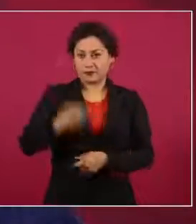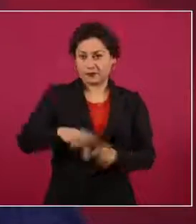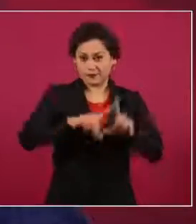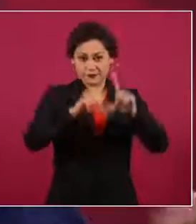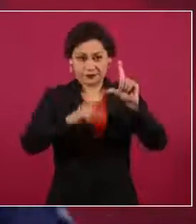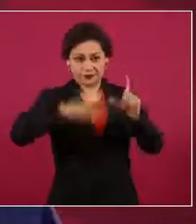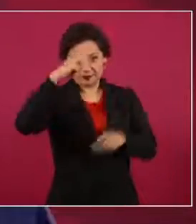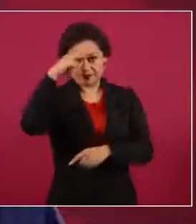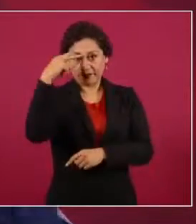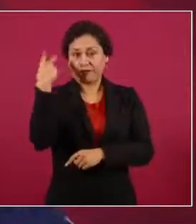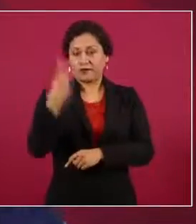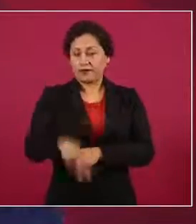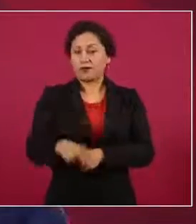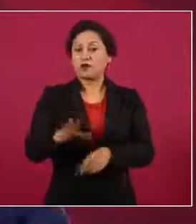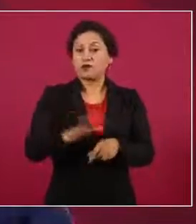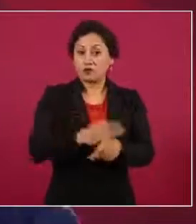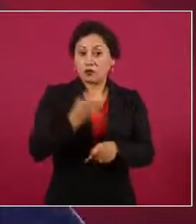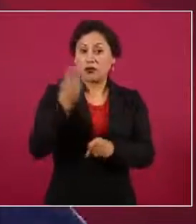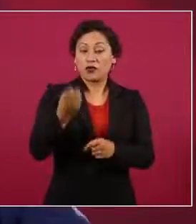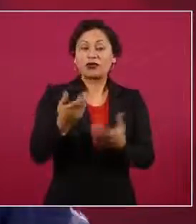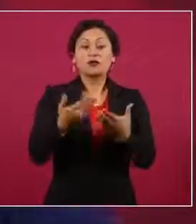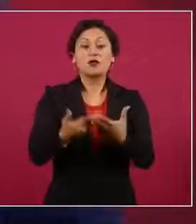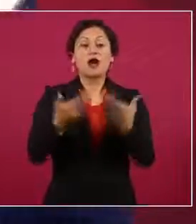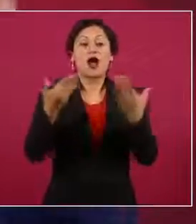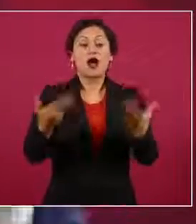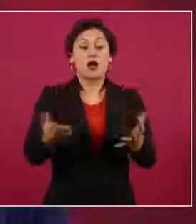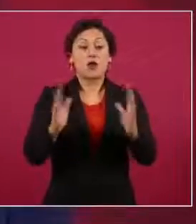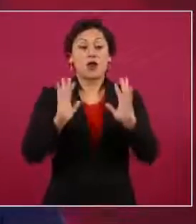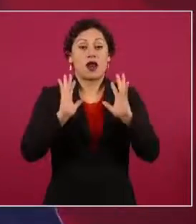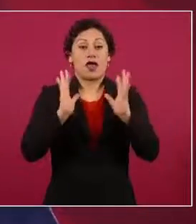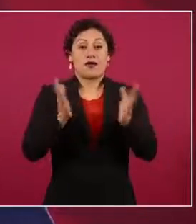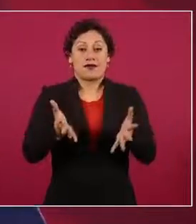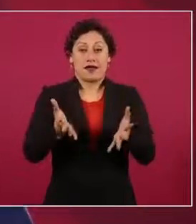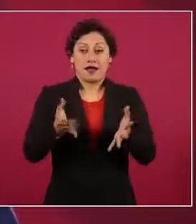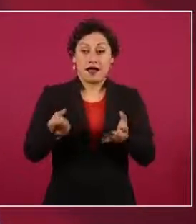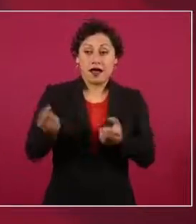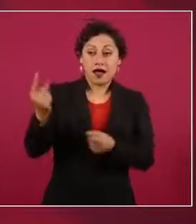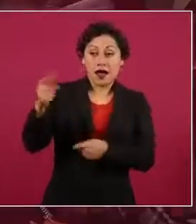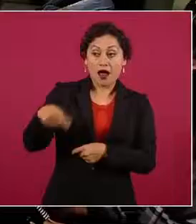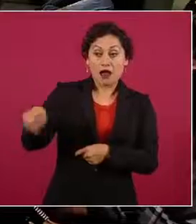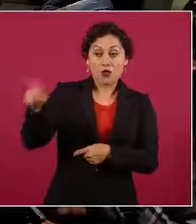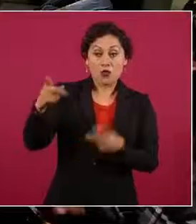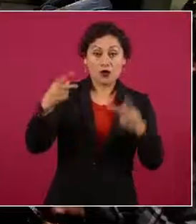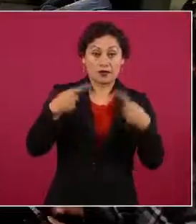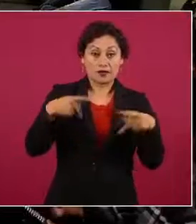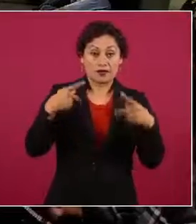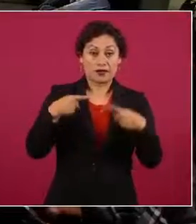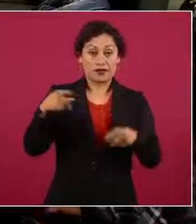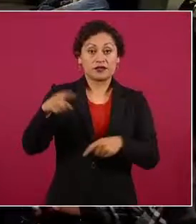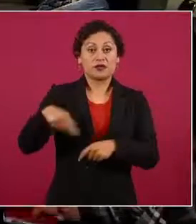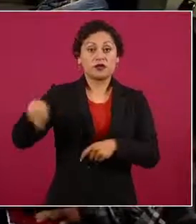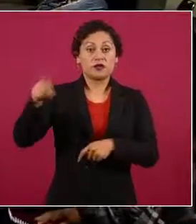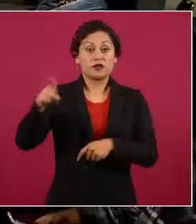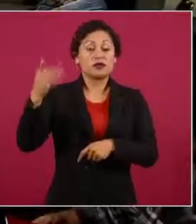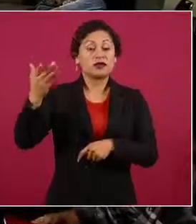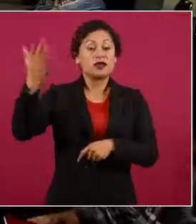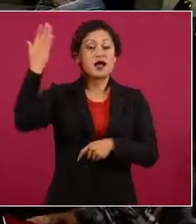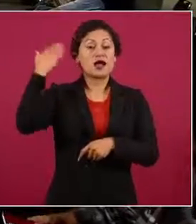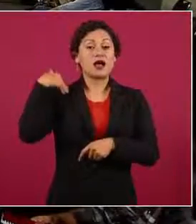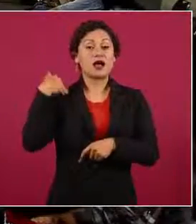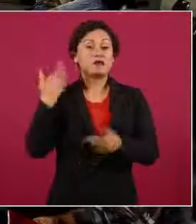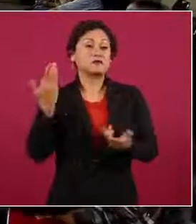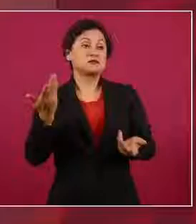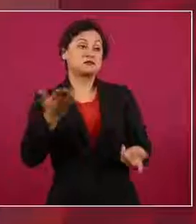Por eso se chocan los que antes se sentían